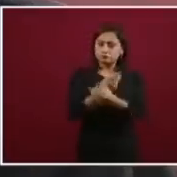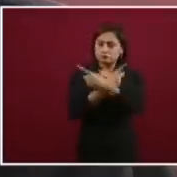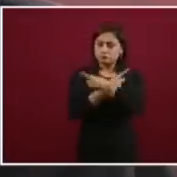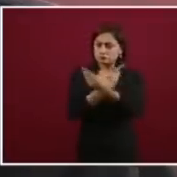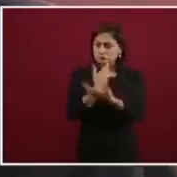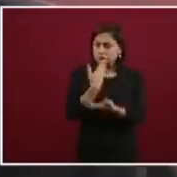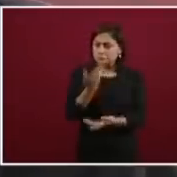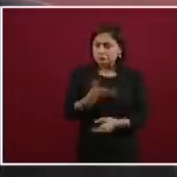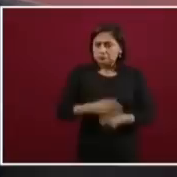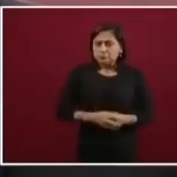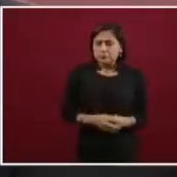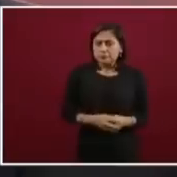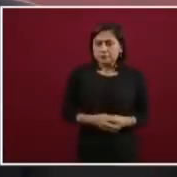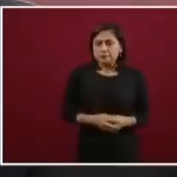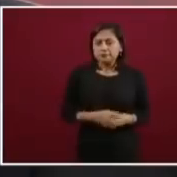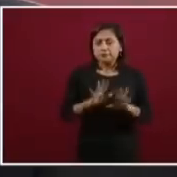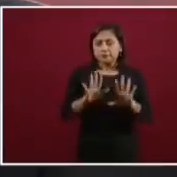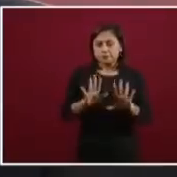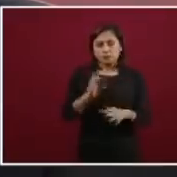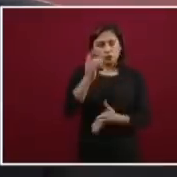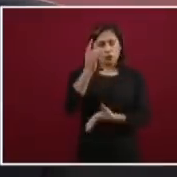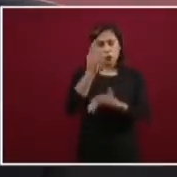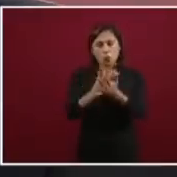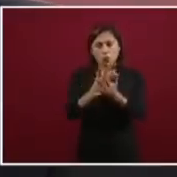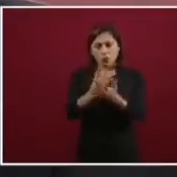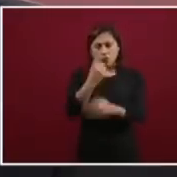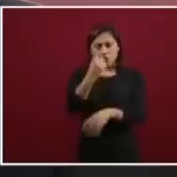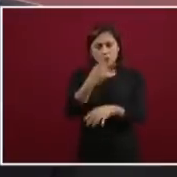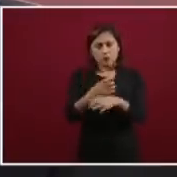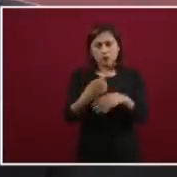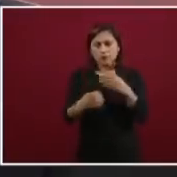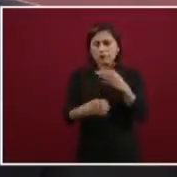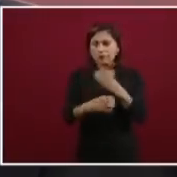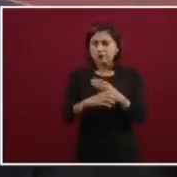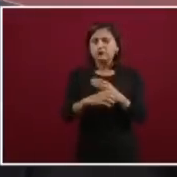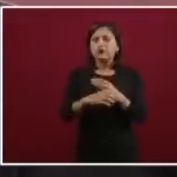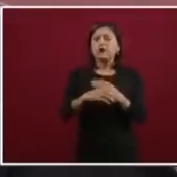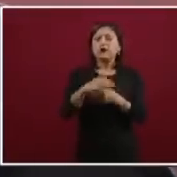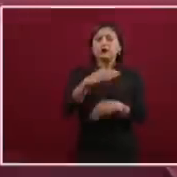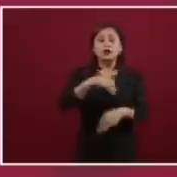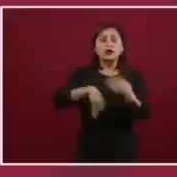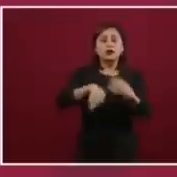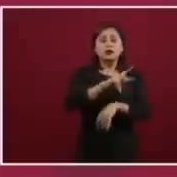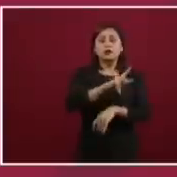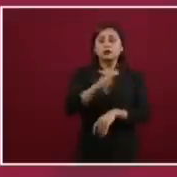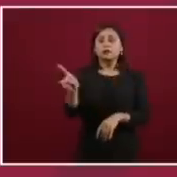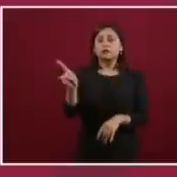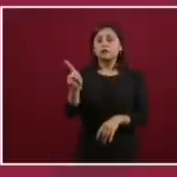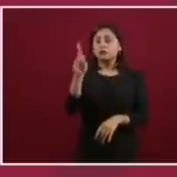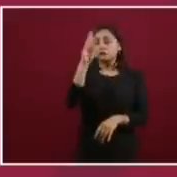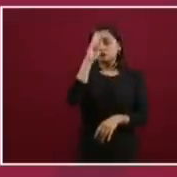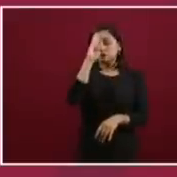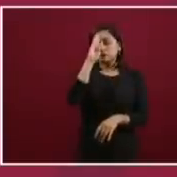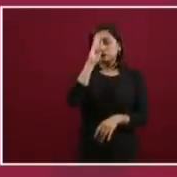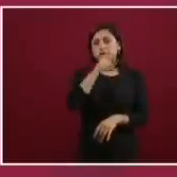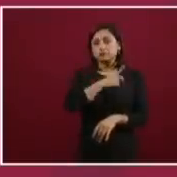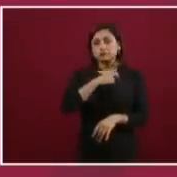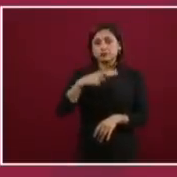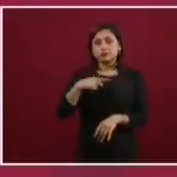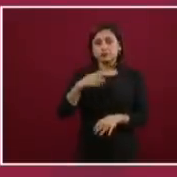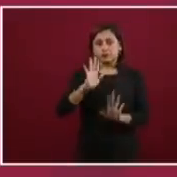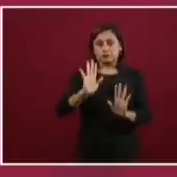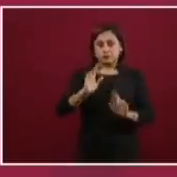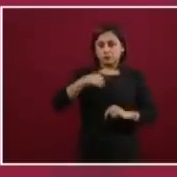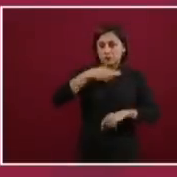nada más que tengamos presente y esto no es esta advertencia ni mucho